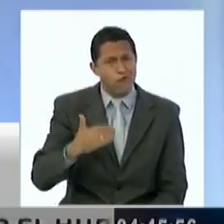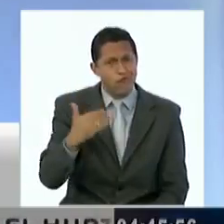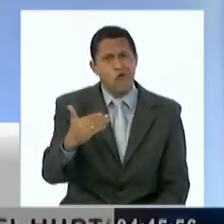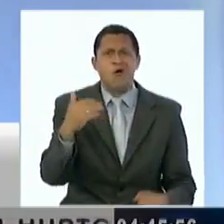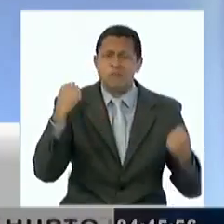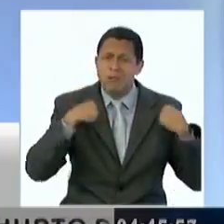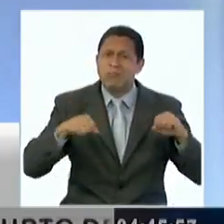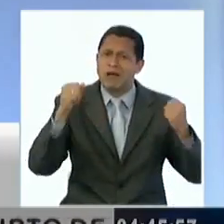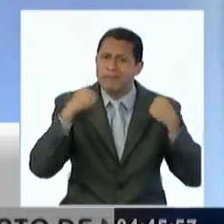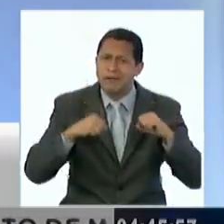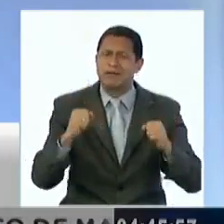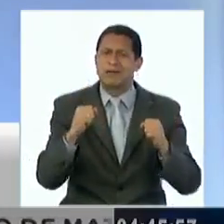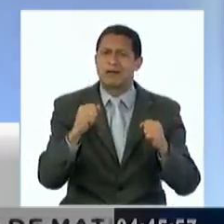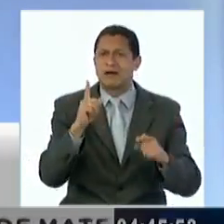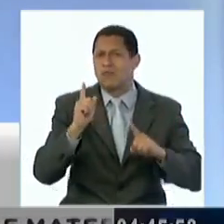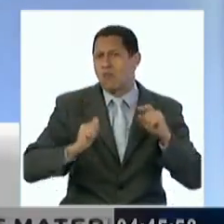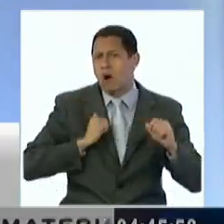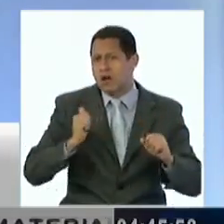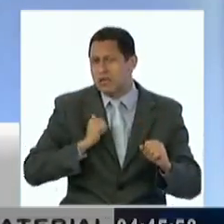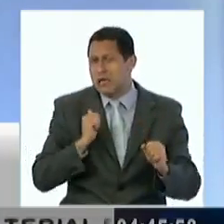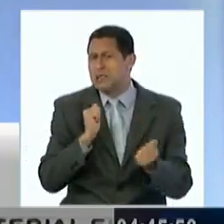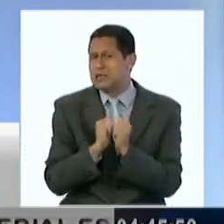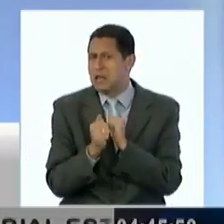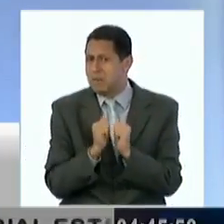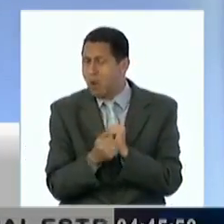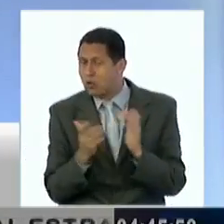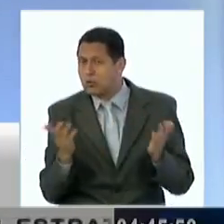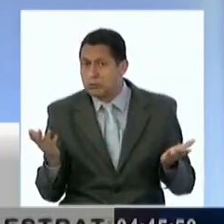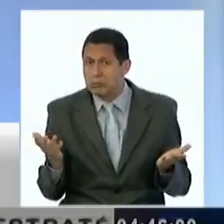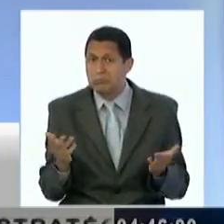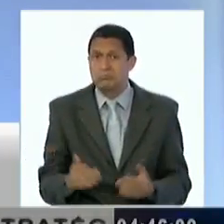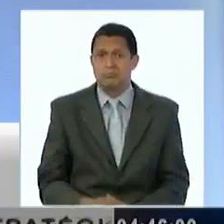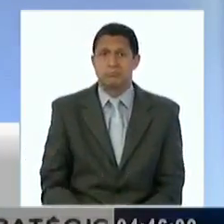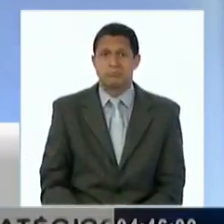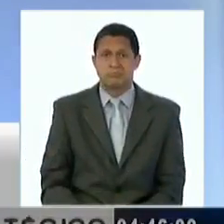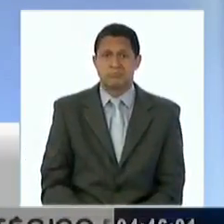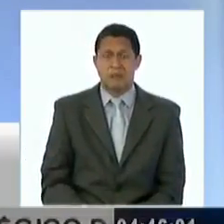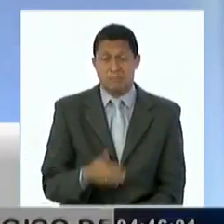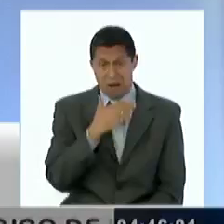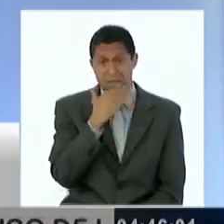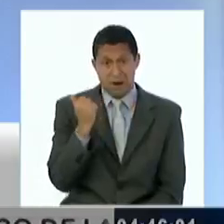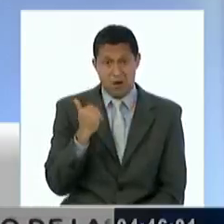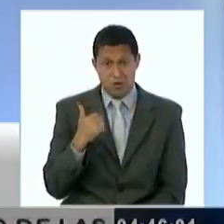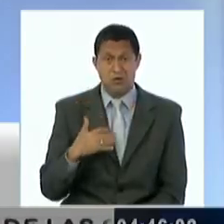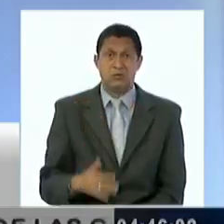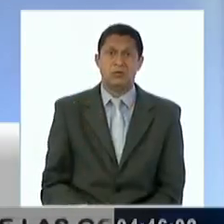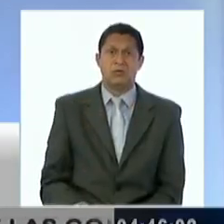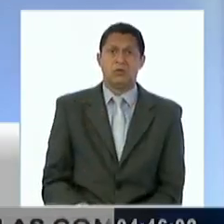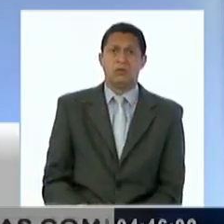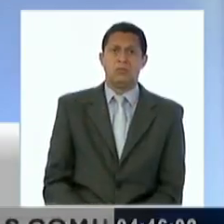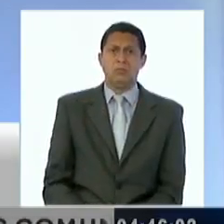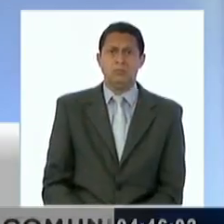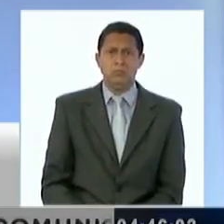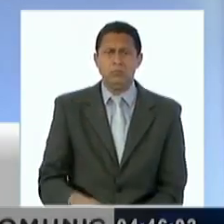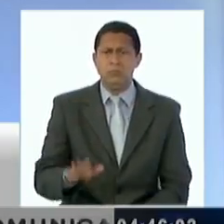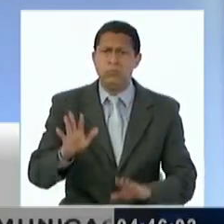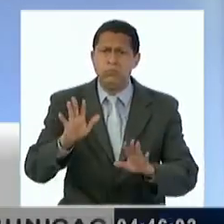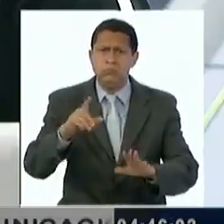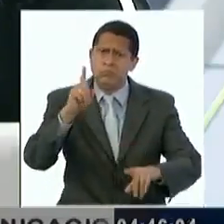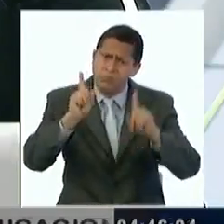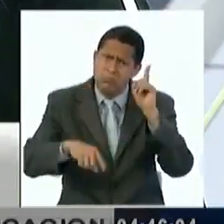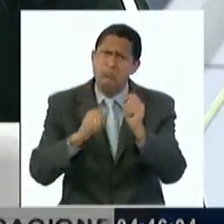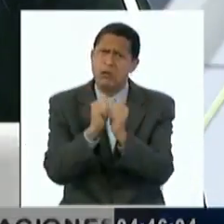las personas que practican o llevan a cabo alguna práctica deportiva para mejorar su rendimiento físico bueno se depende del